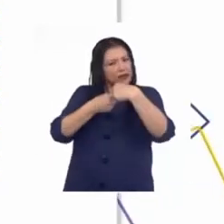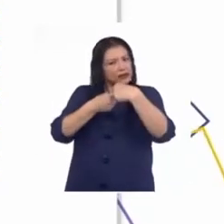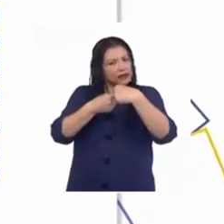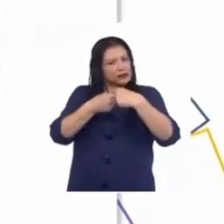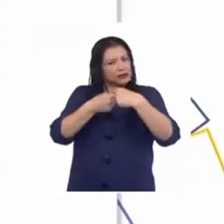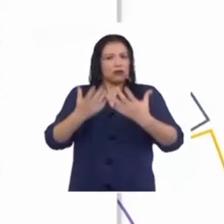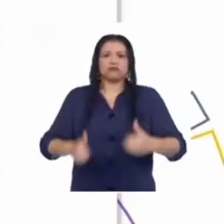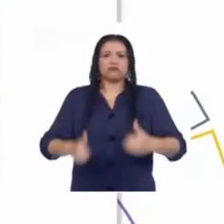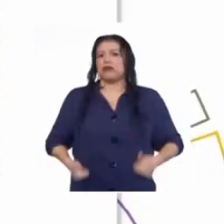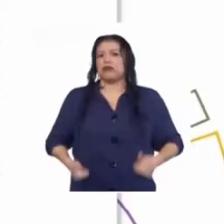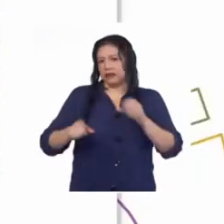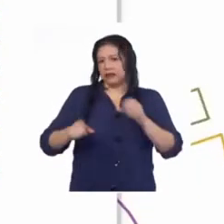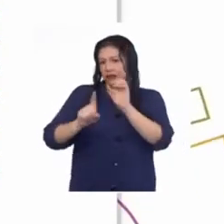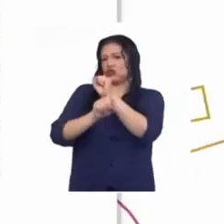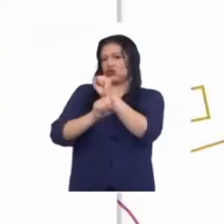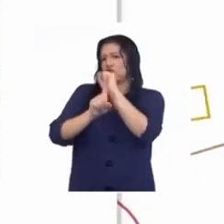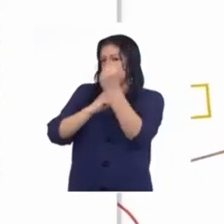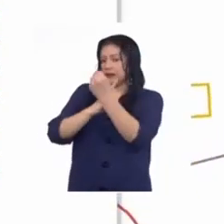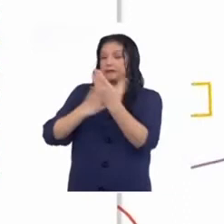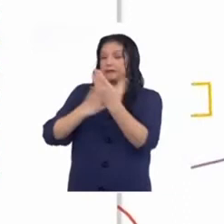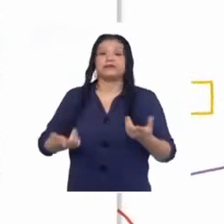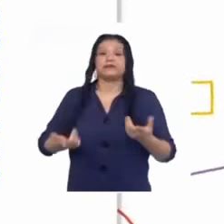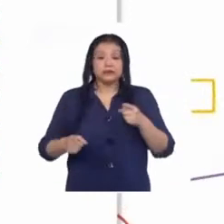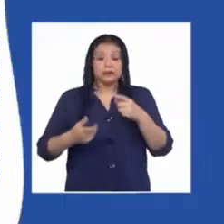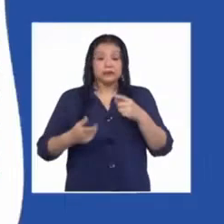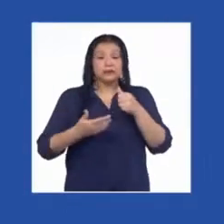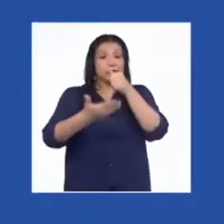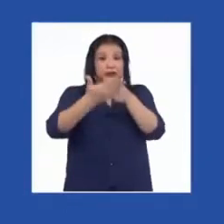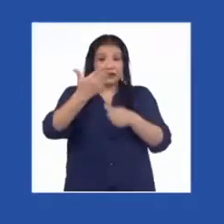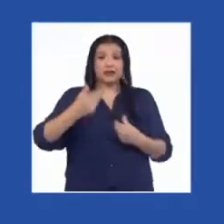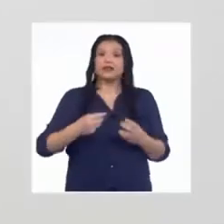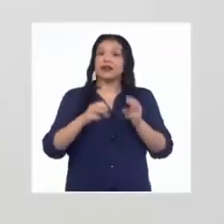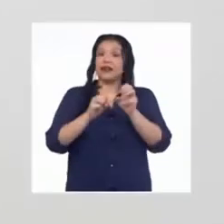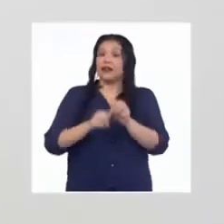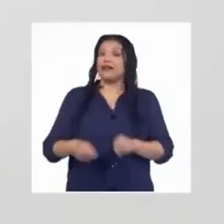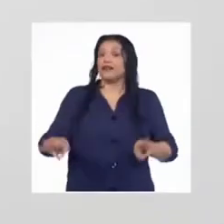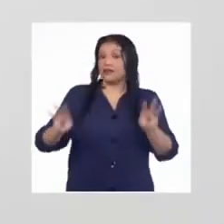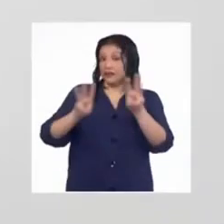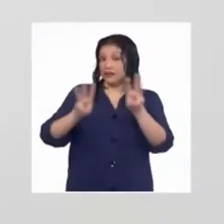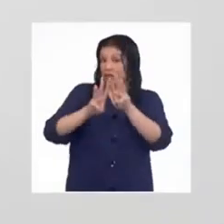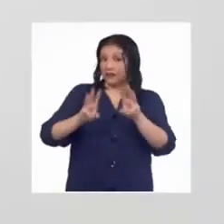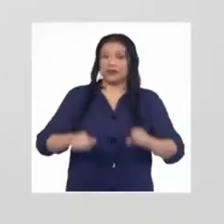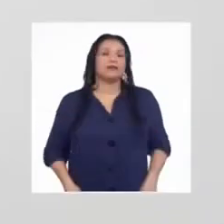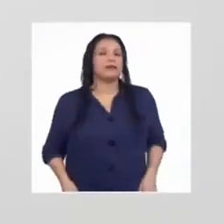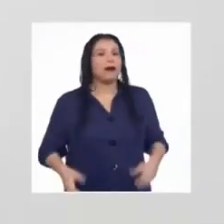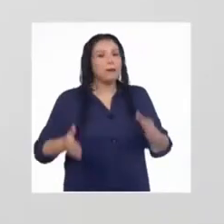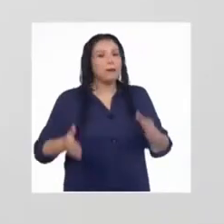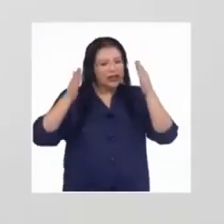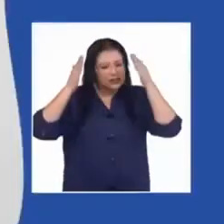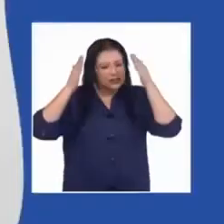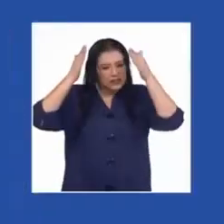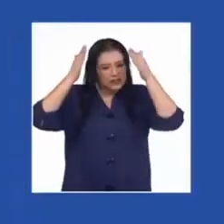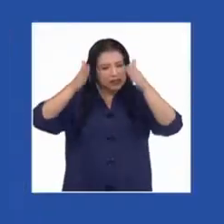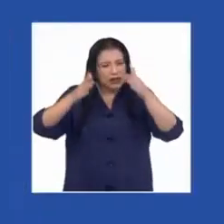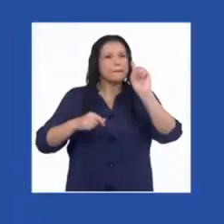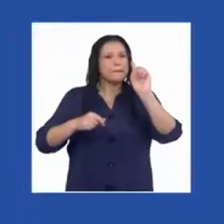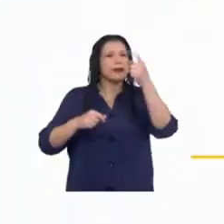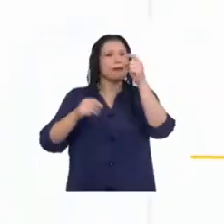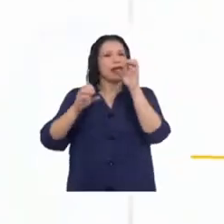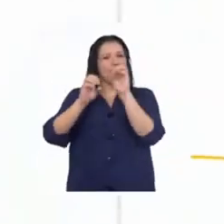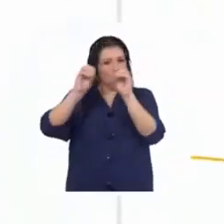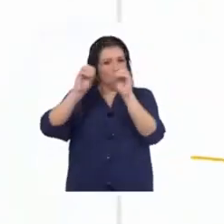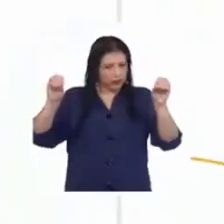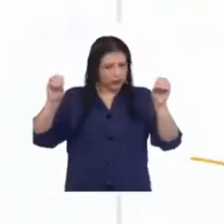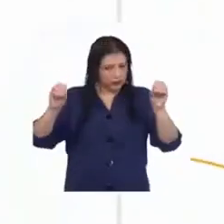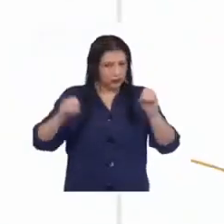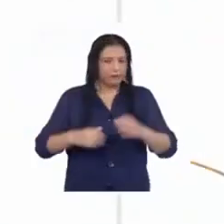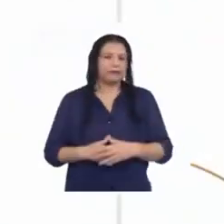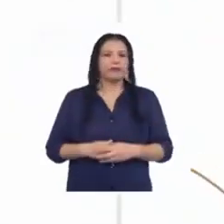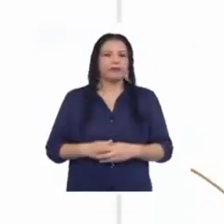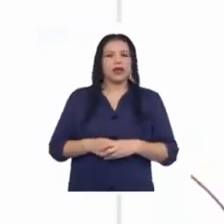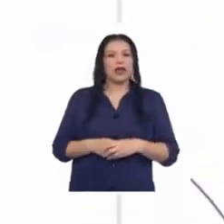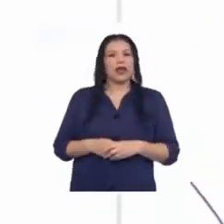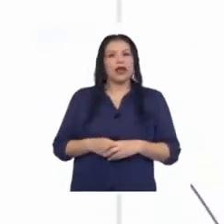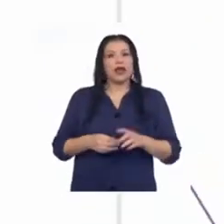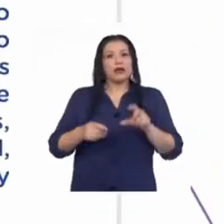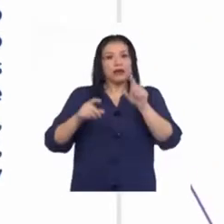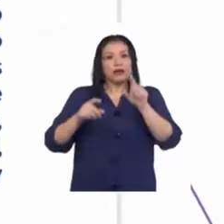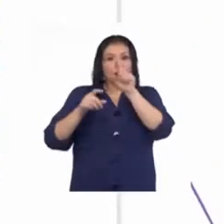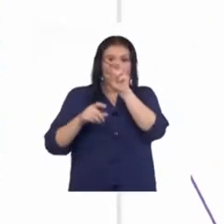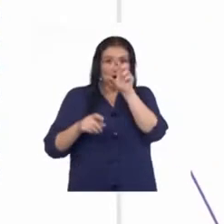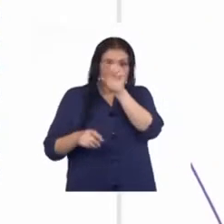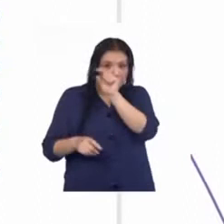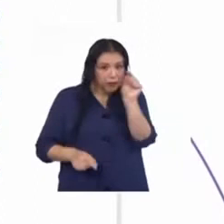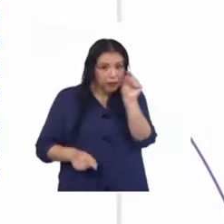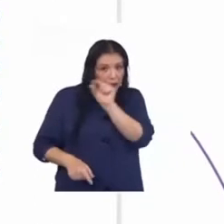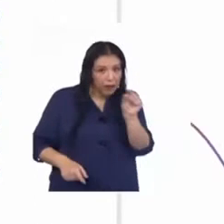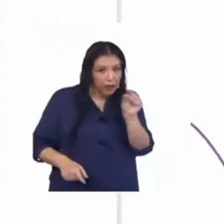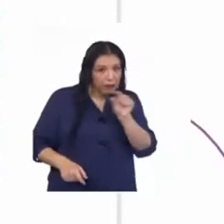la sociedad, tal como se dispone en la Carta de las Naciones Unidas. Vamos a centrarnos en la primera oración. Según este párrafo,